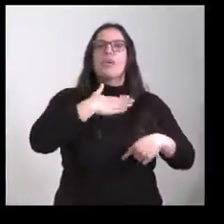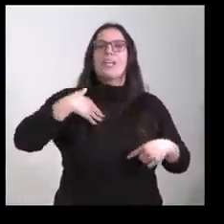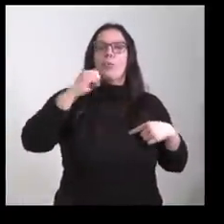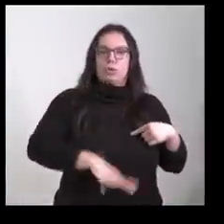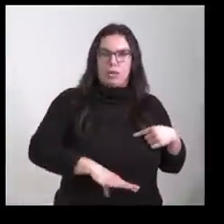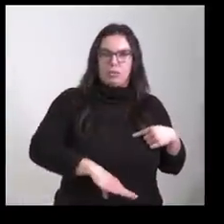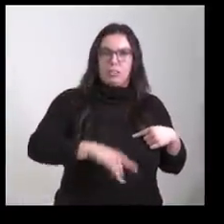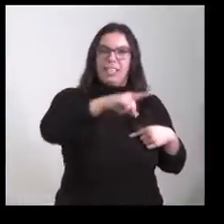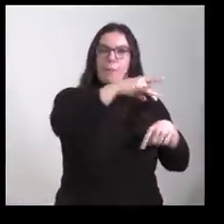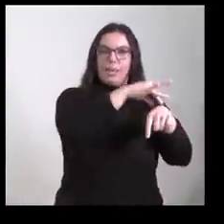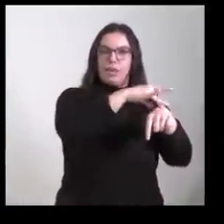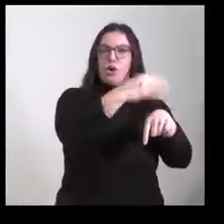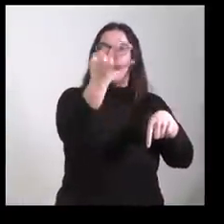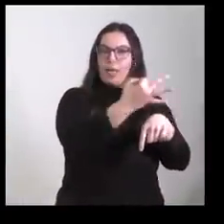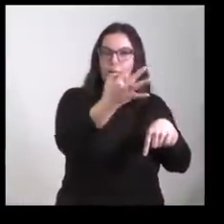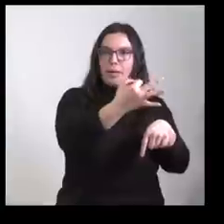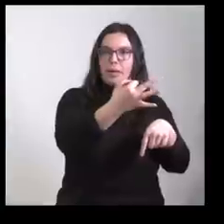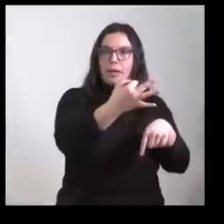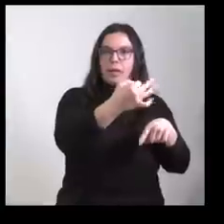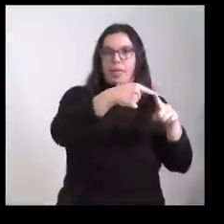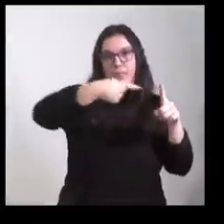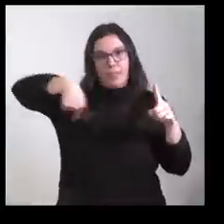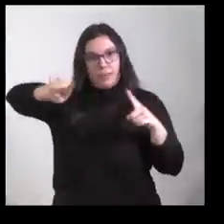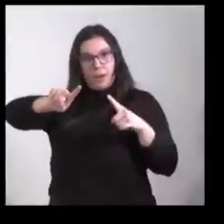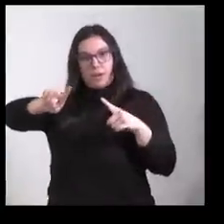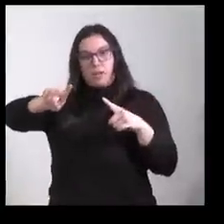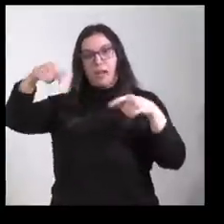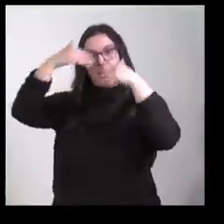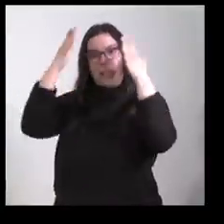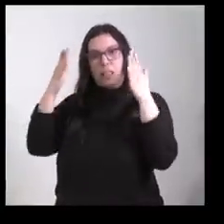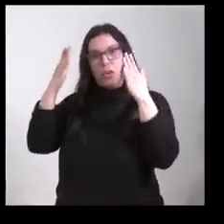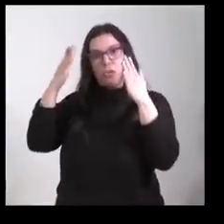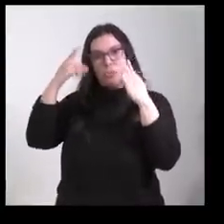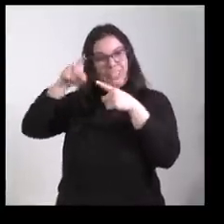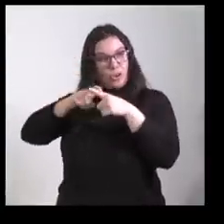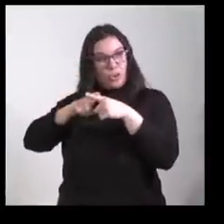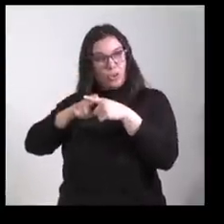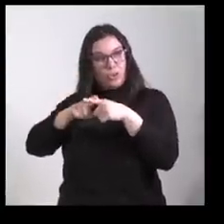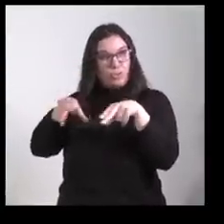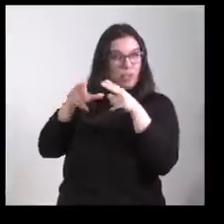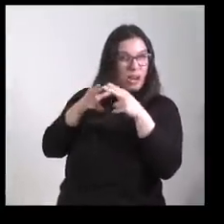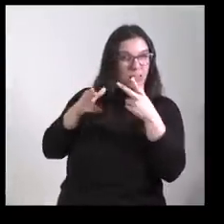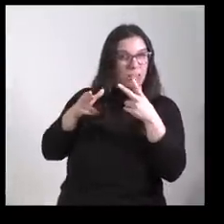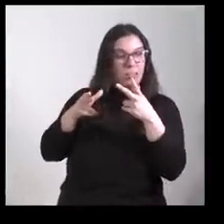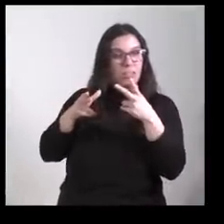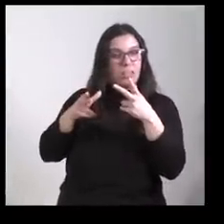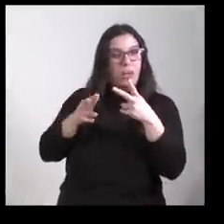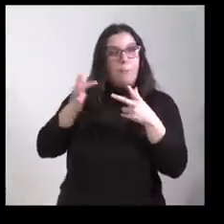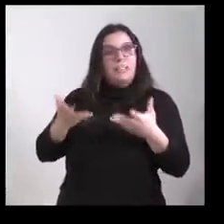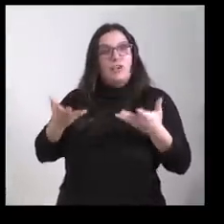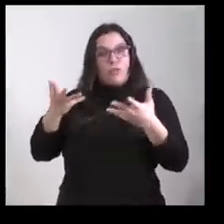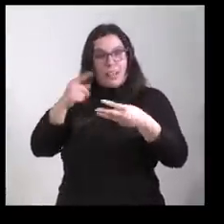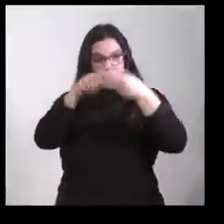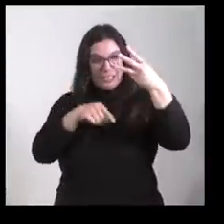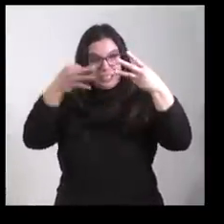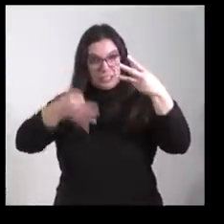y el médico directamente le hace una derivación a atención psicosocial y se le ofrece todo